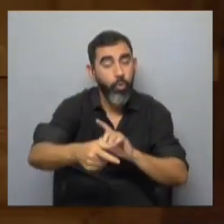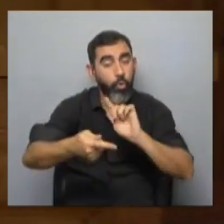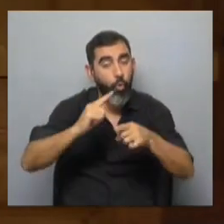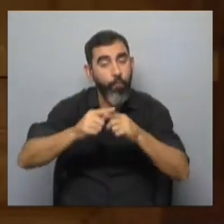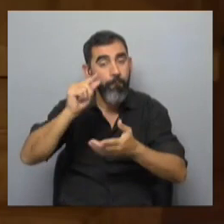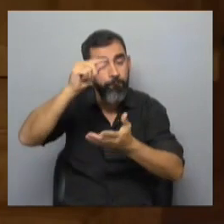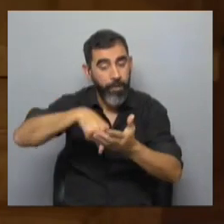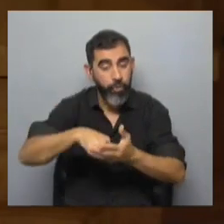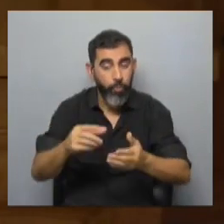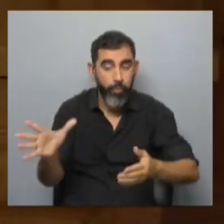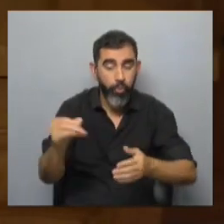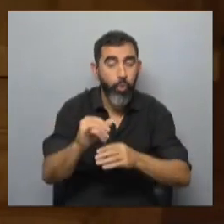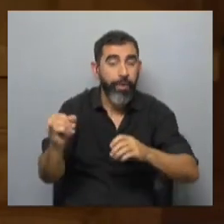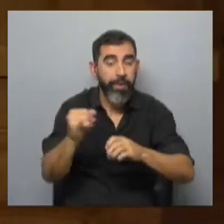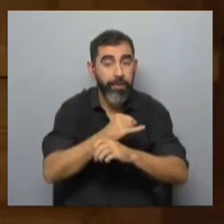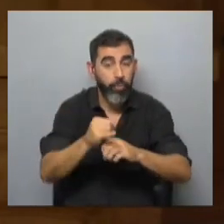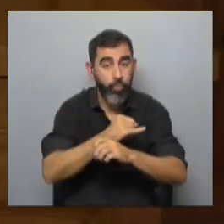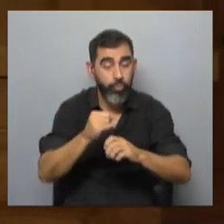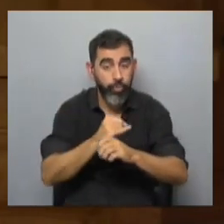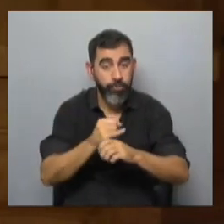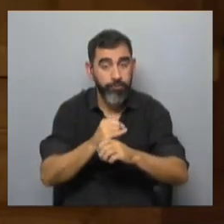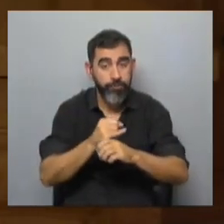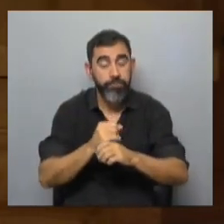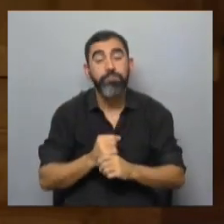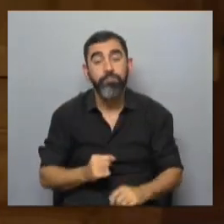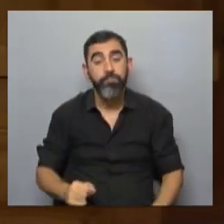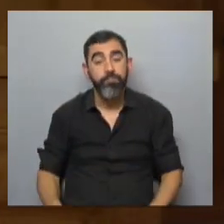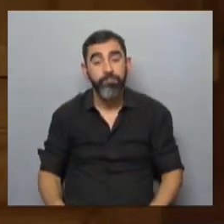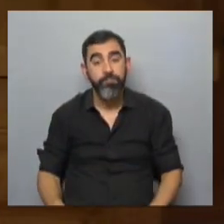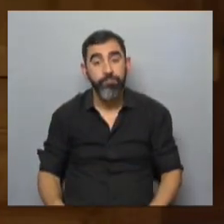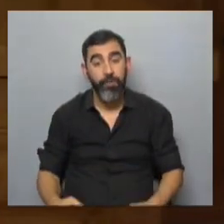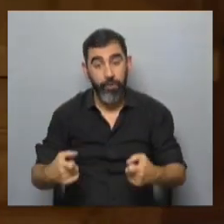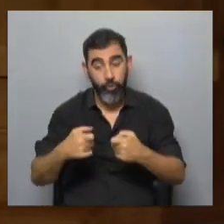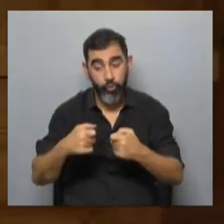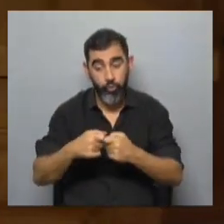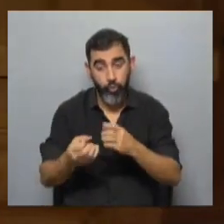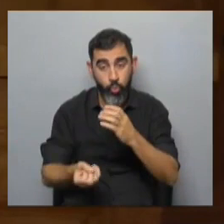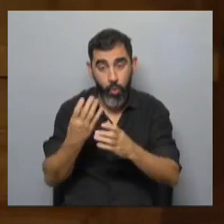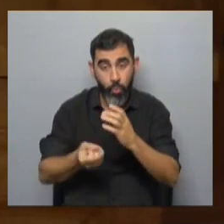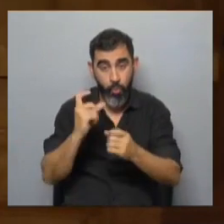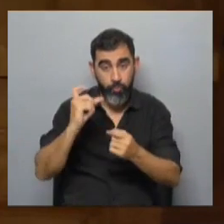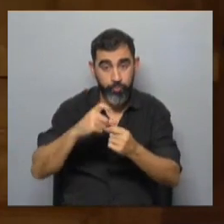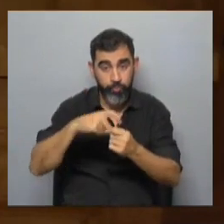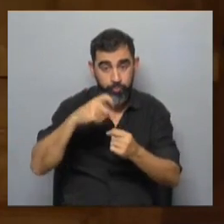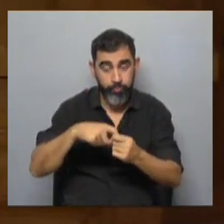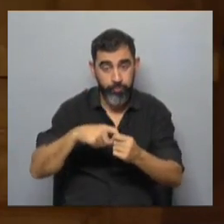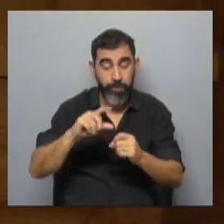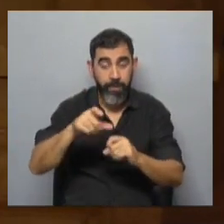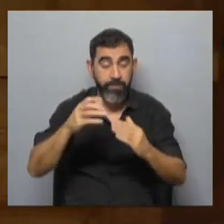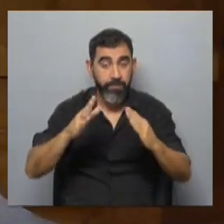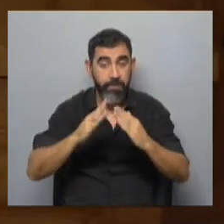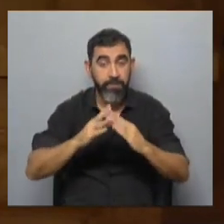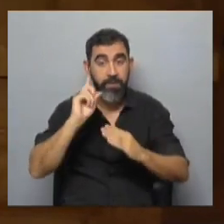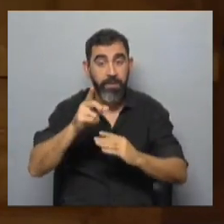convenio firmado por todas las instituciones que tomaron socios de la ex mutualista Casa de Galicia